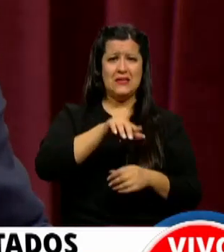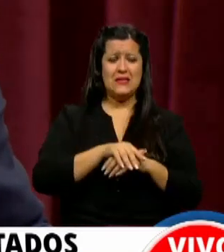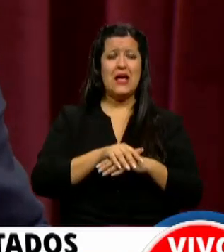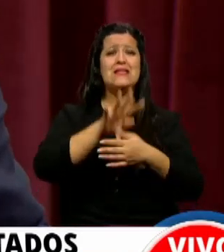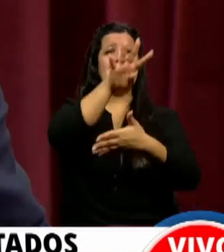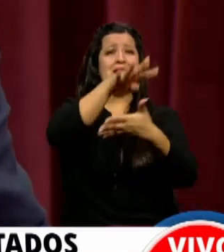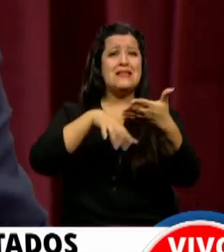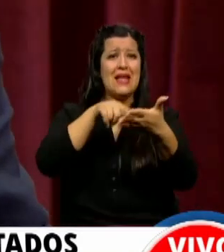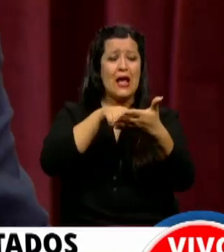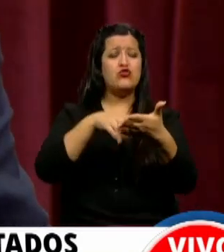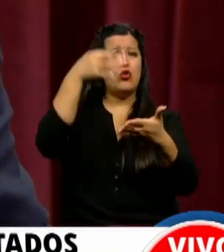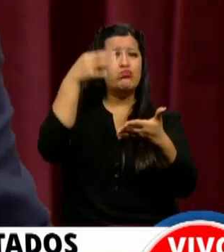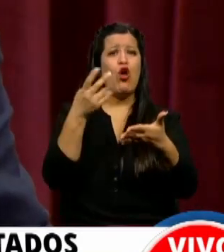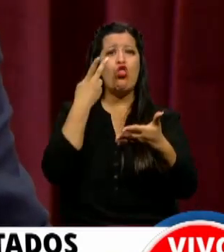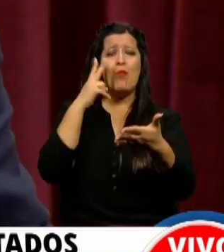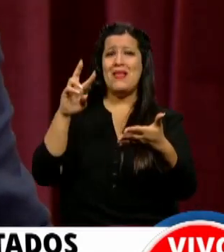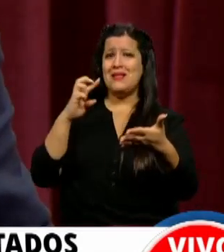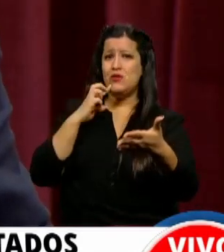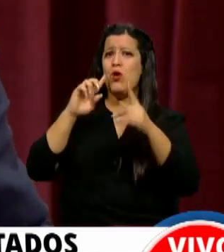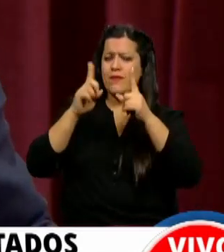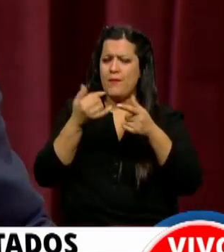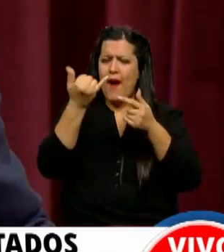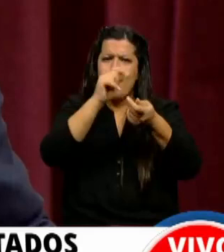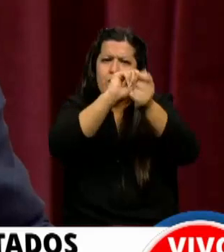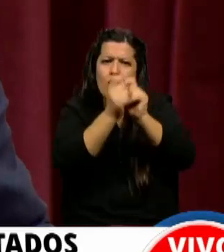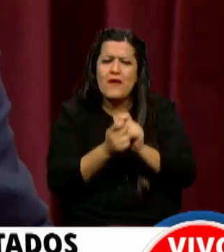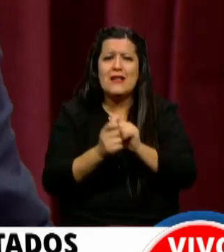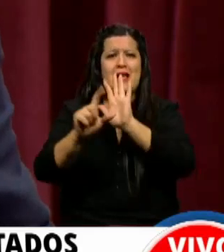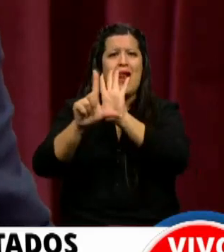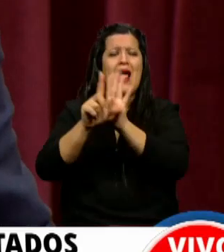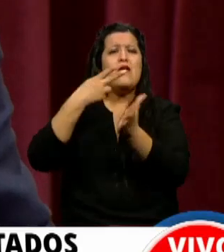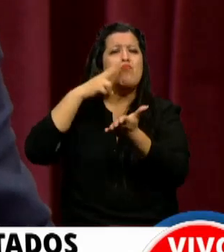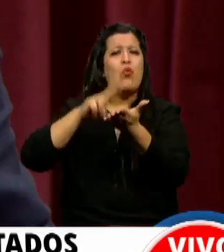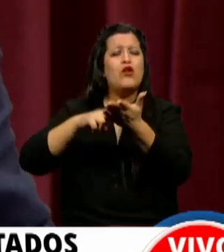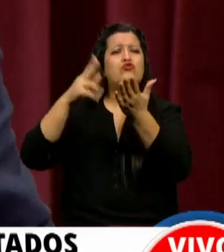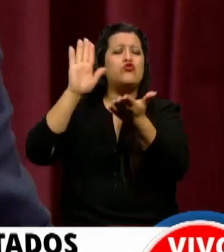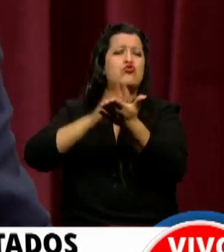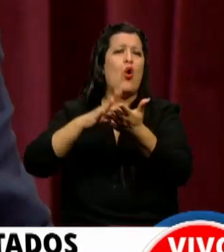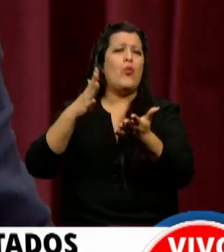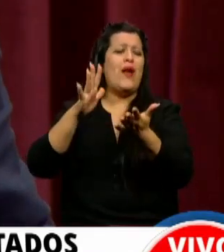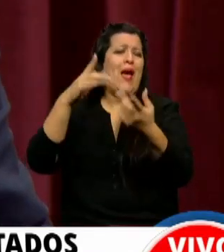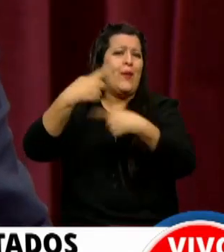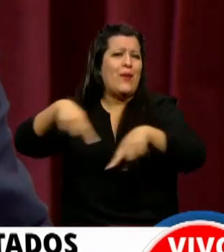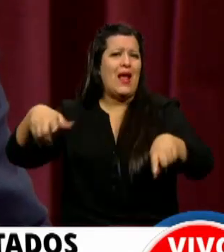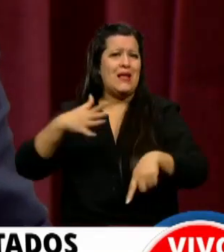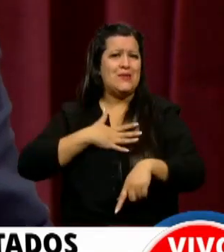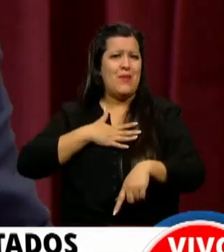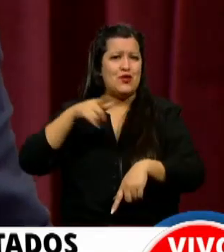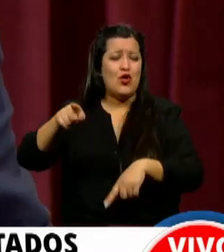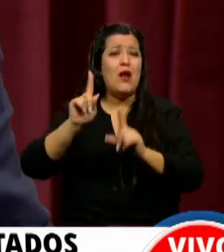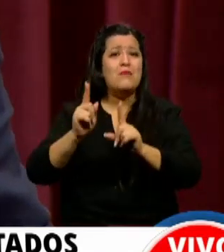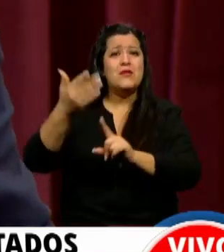texto ordenado en 2019 y sus modificaciones, y Ley de Impuestos sobre los Bienes Personales, texto ordenado